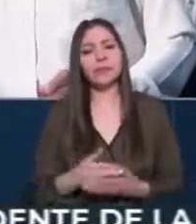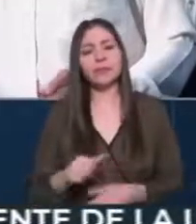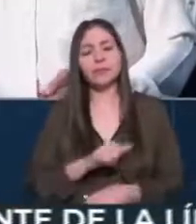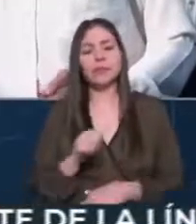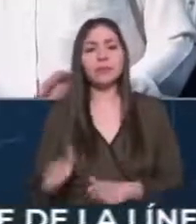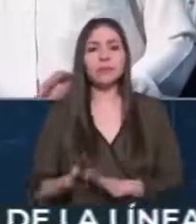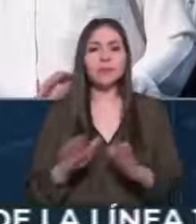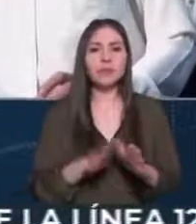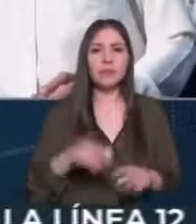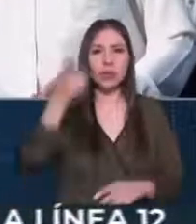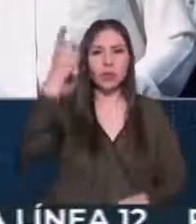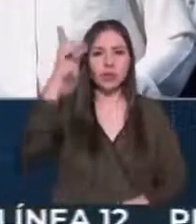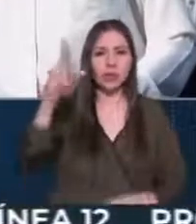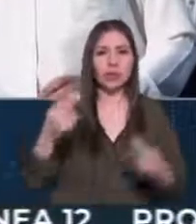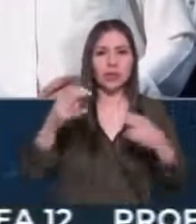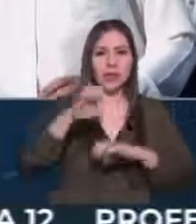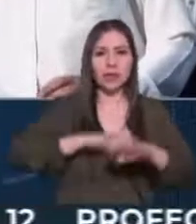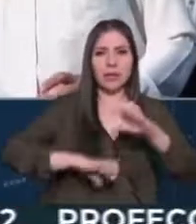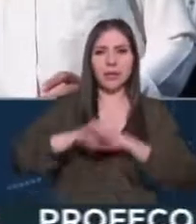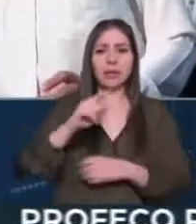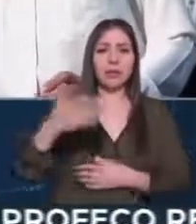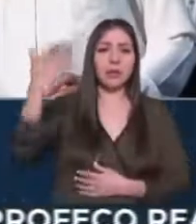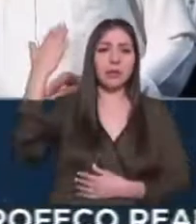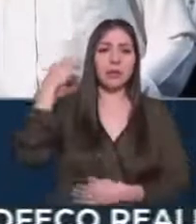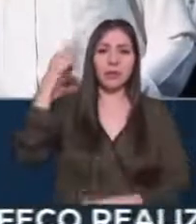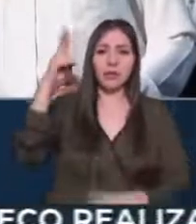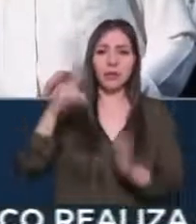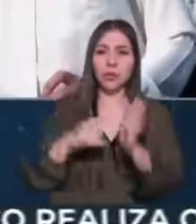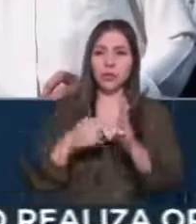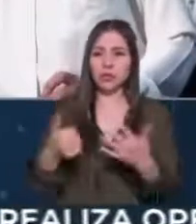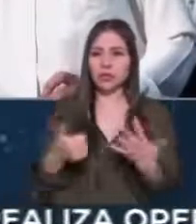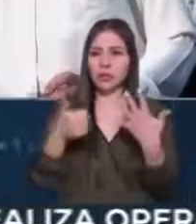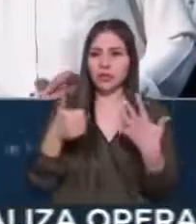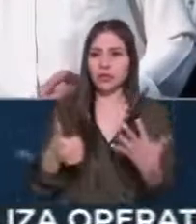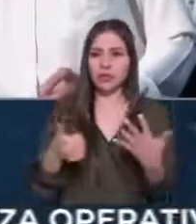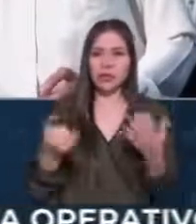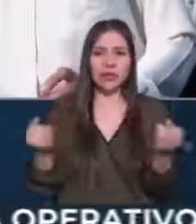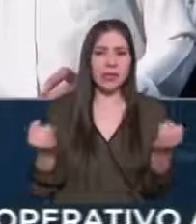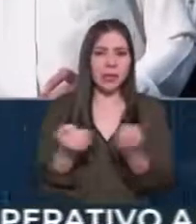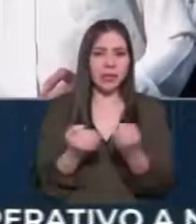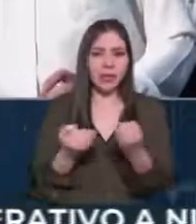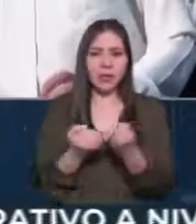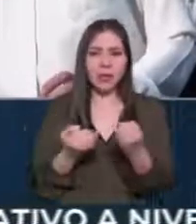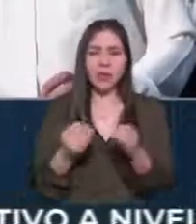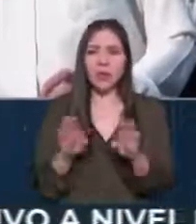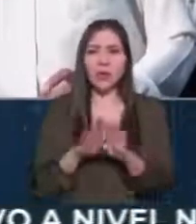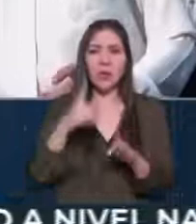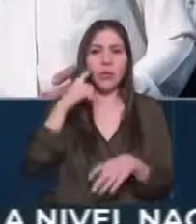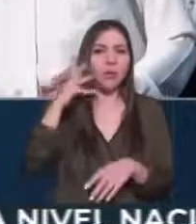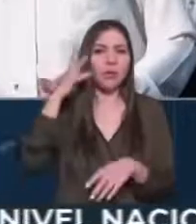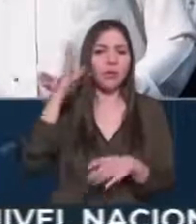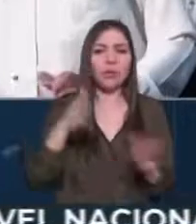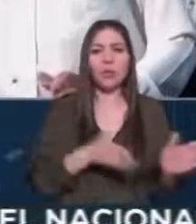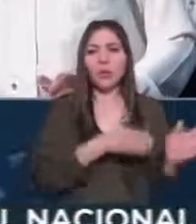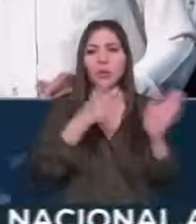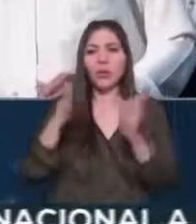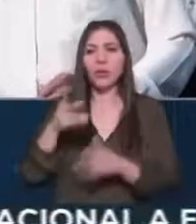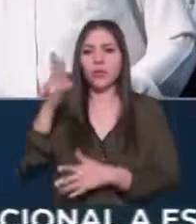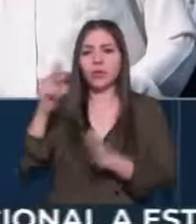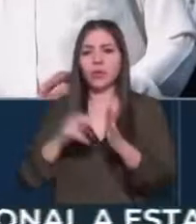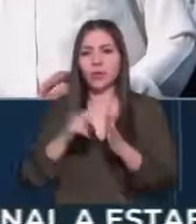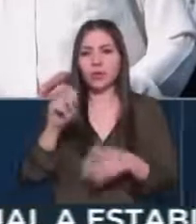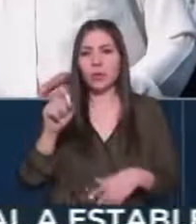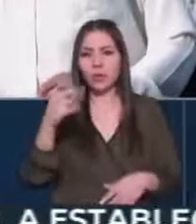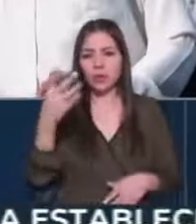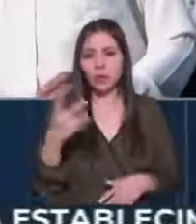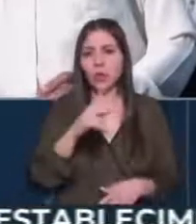empresarios. Es la reedición de 2006. Es el experimento a 2024. Esa es la realidad.